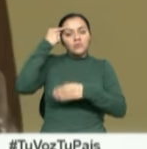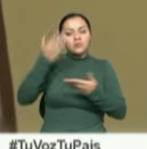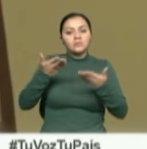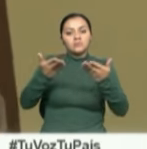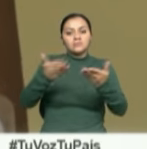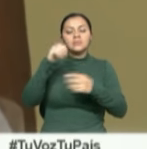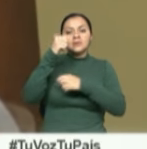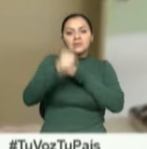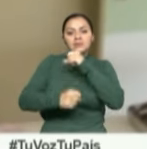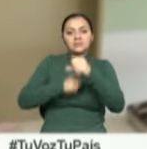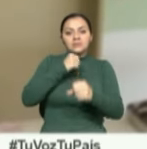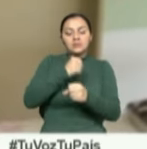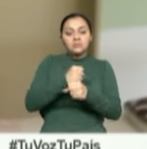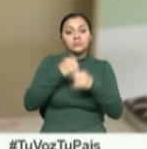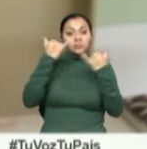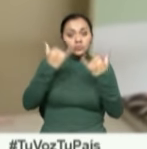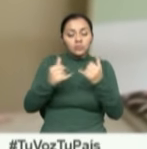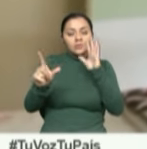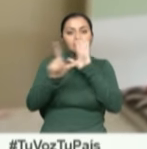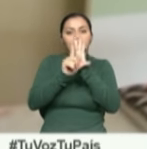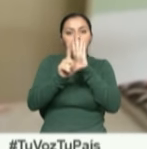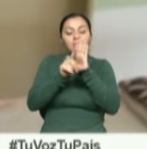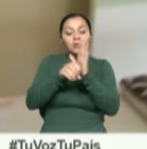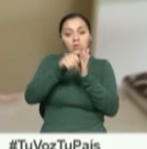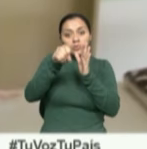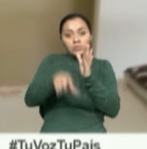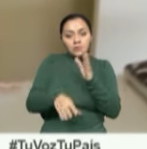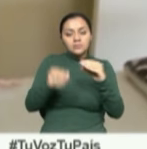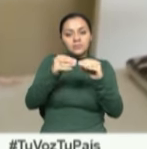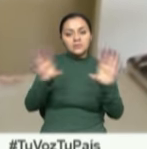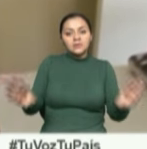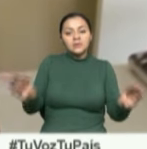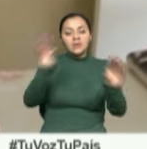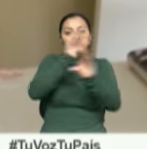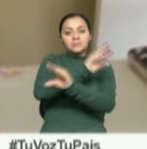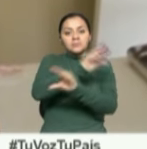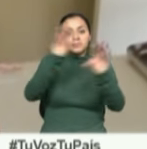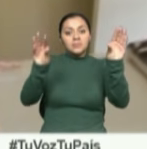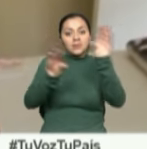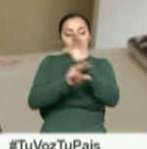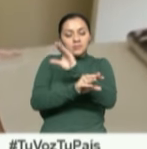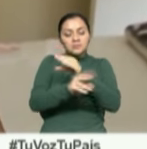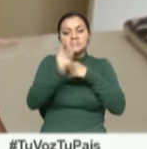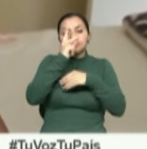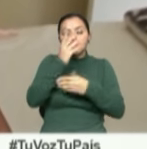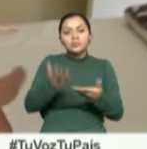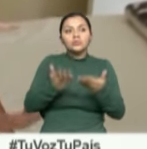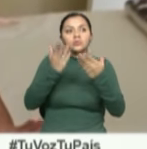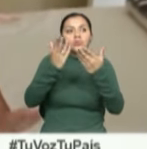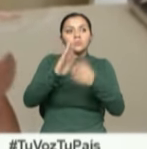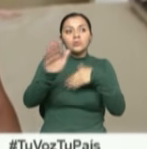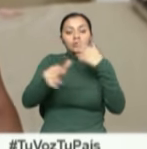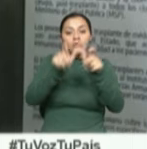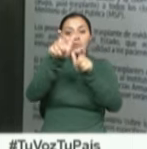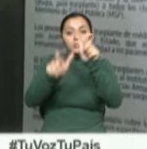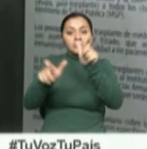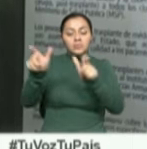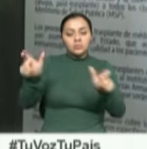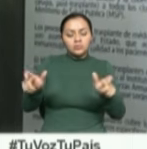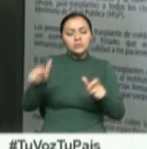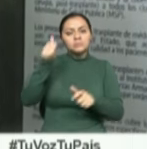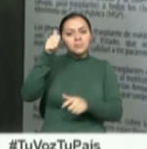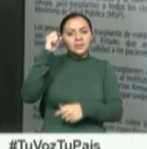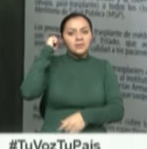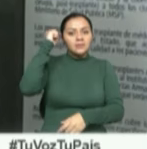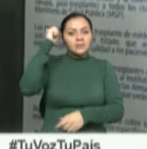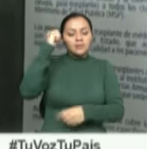Revolución Ciudadana, pues la Ley Orgánica de Donación y Trasplantes de Órganos y Tejidos garantiza a los ciudadanos el legítimo derecho